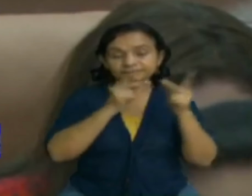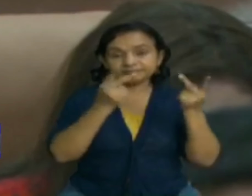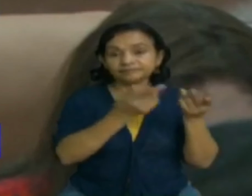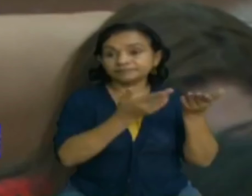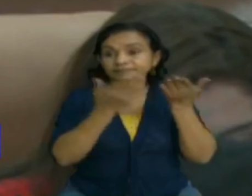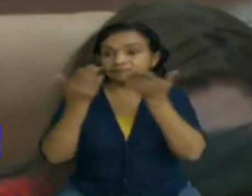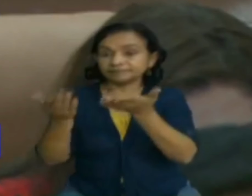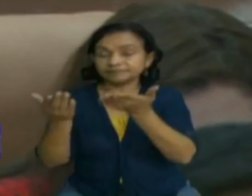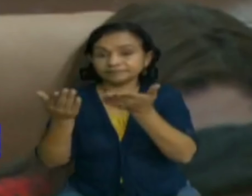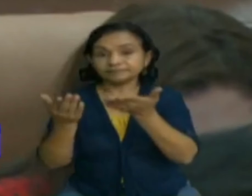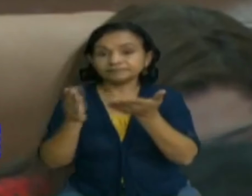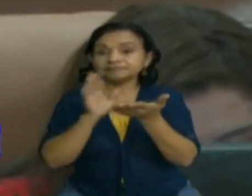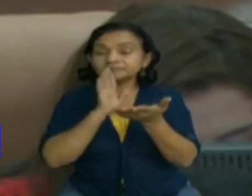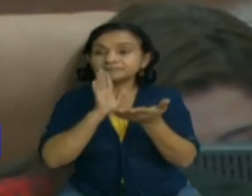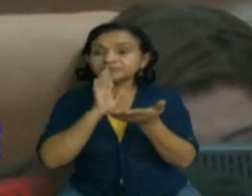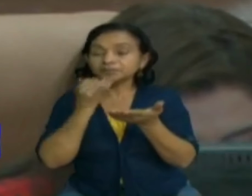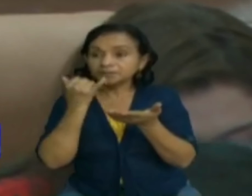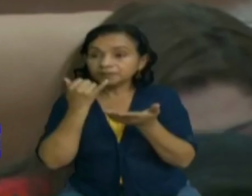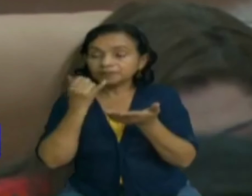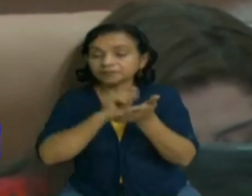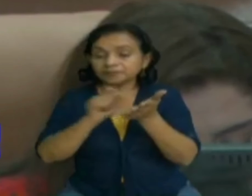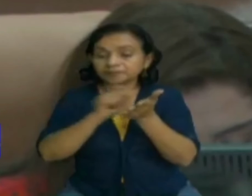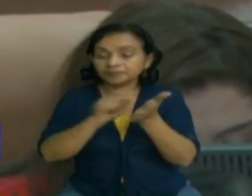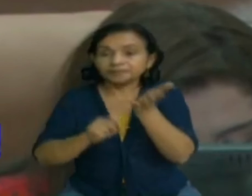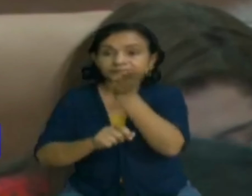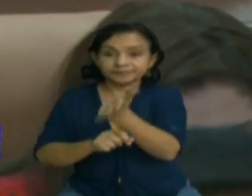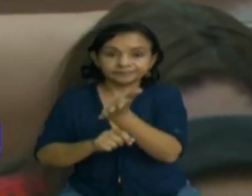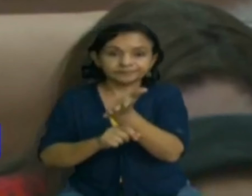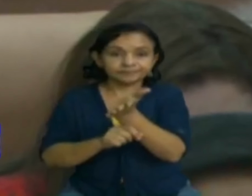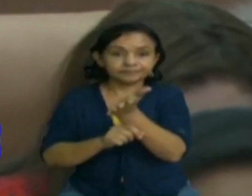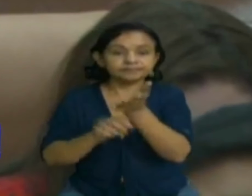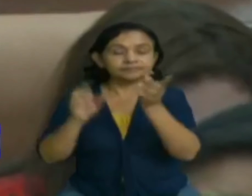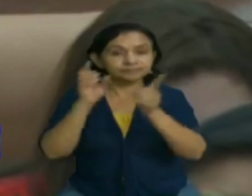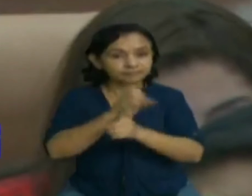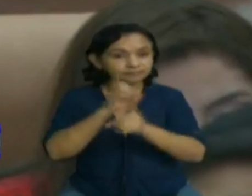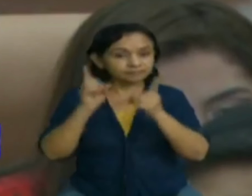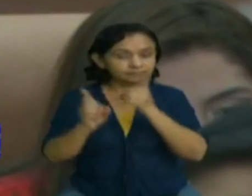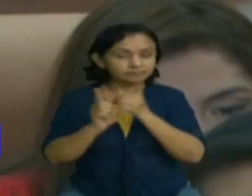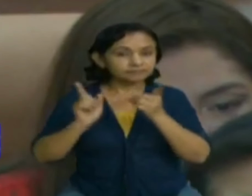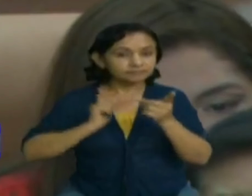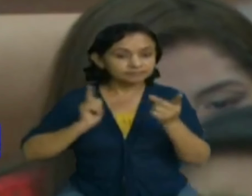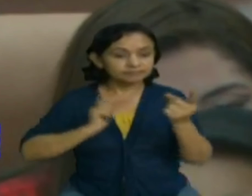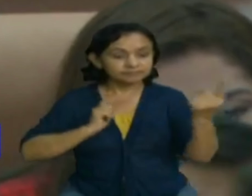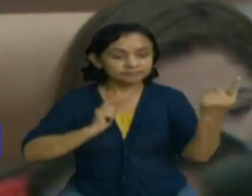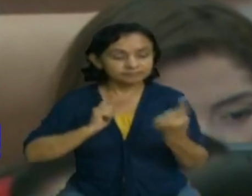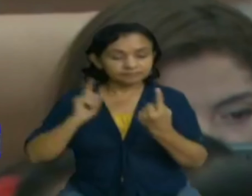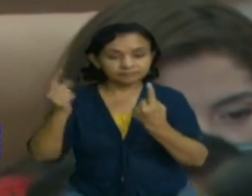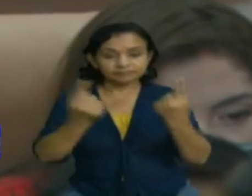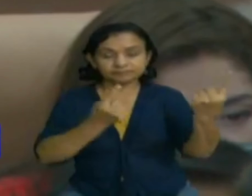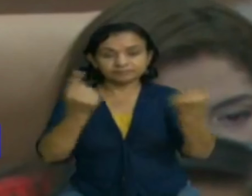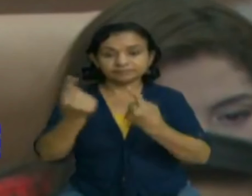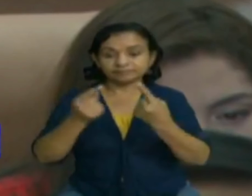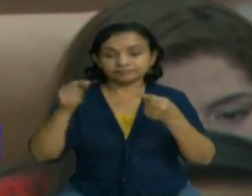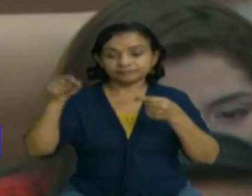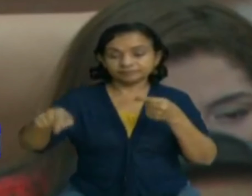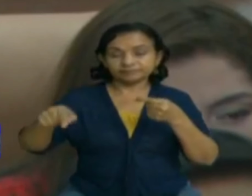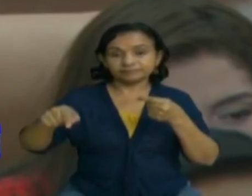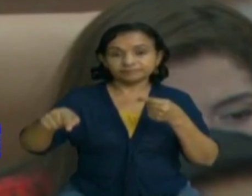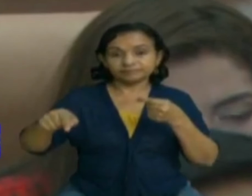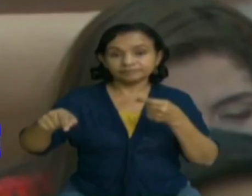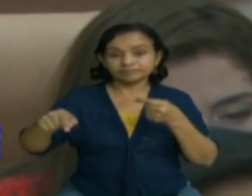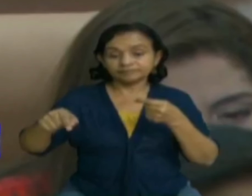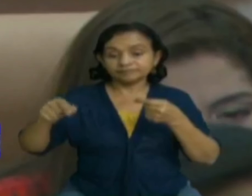de manera oral o escrita y deben de estar presentes tanto